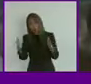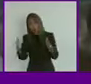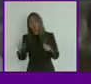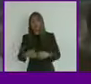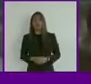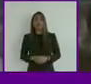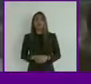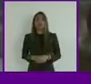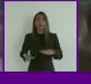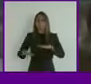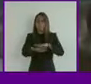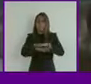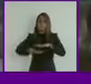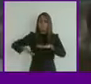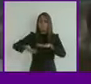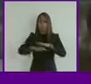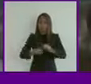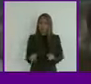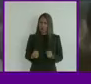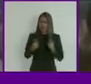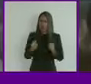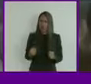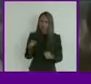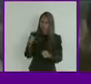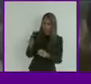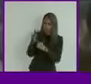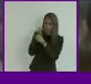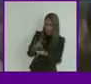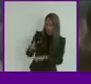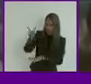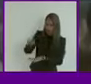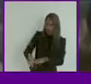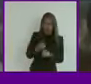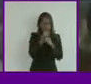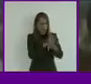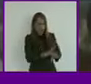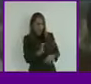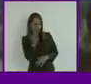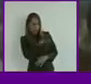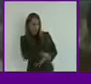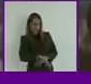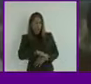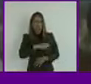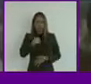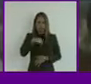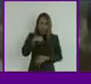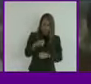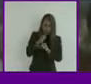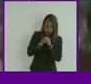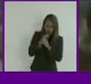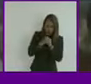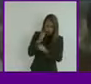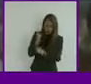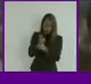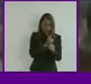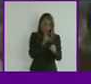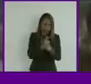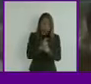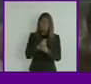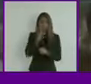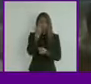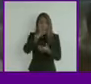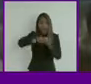sepamos diferenciar la información buena, la información mala y lo que realmente nos va a ayudar a evolucionar, creo que es